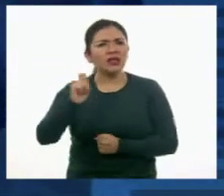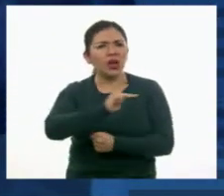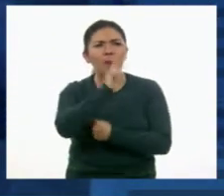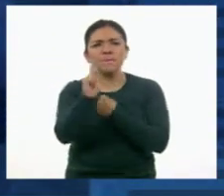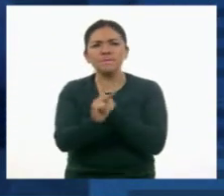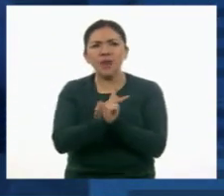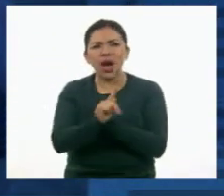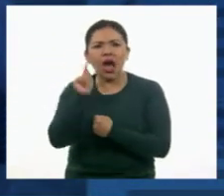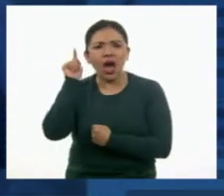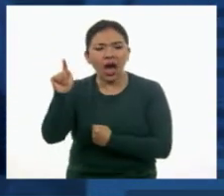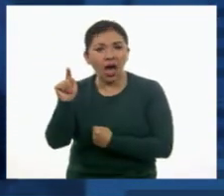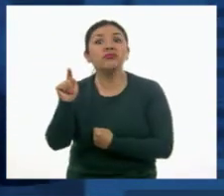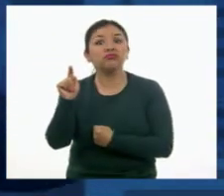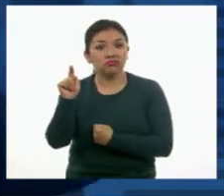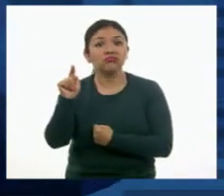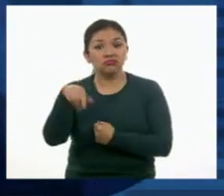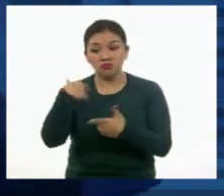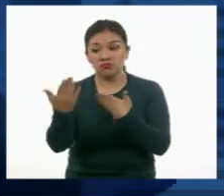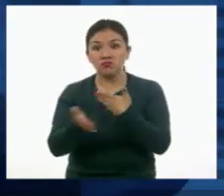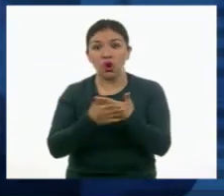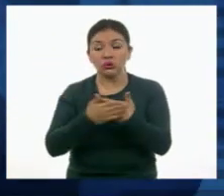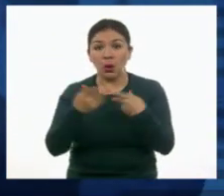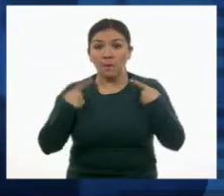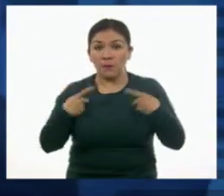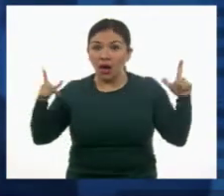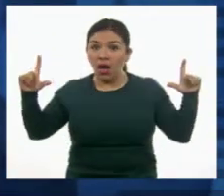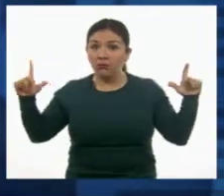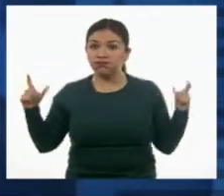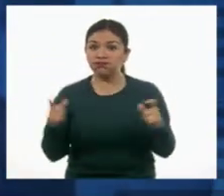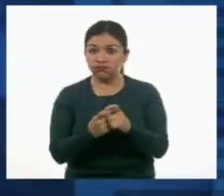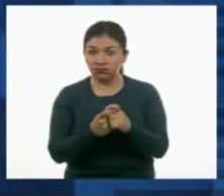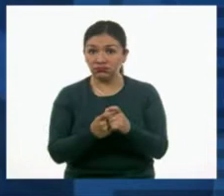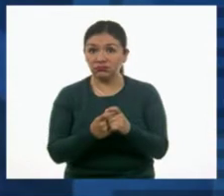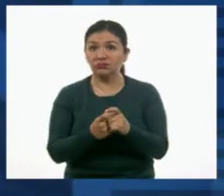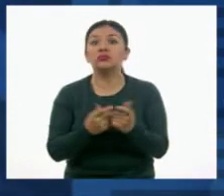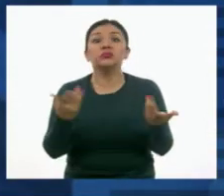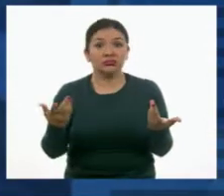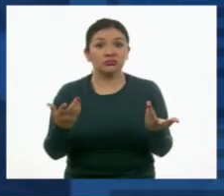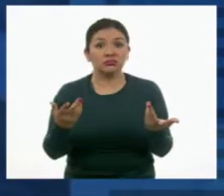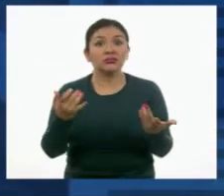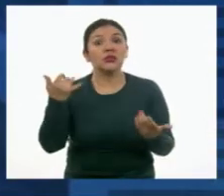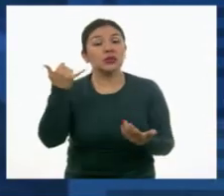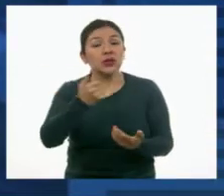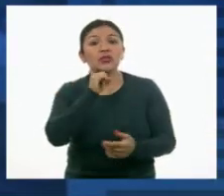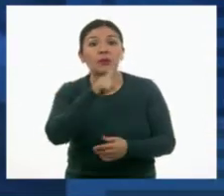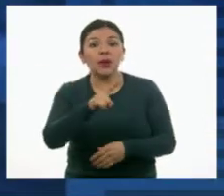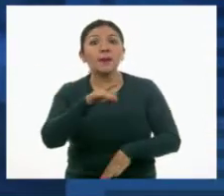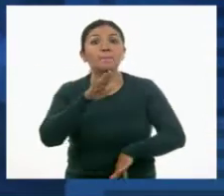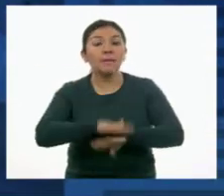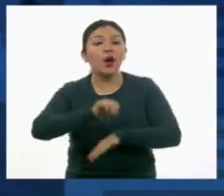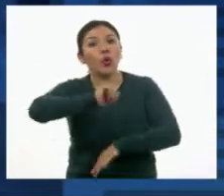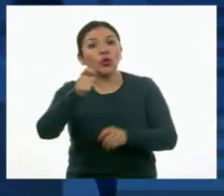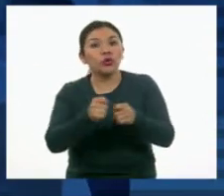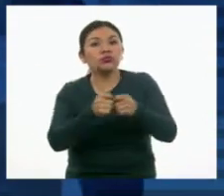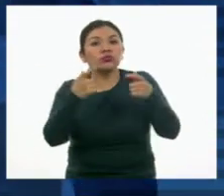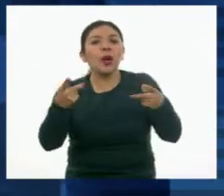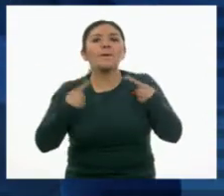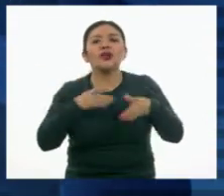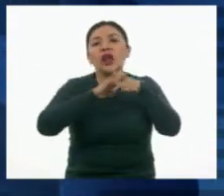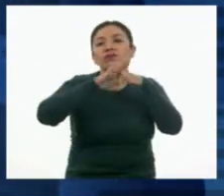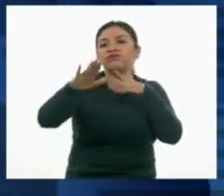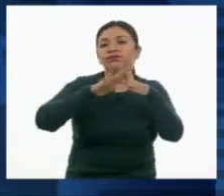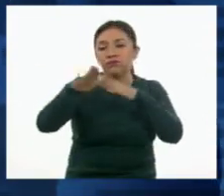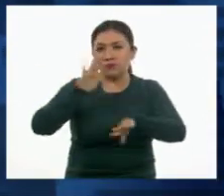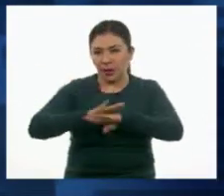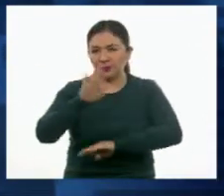se reducirá drásticamente la población y que también pues, va a aumentar por estos movimientos migratorios. Y